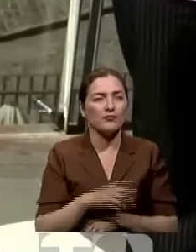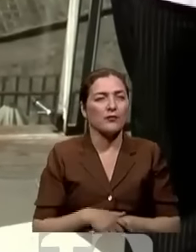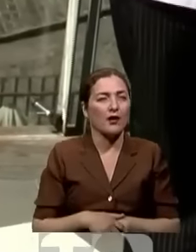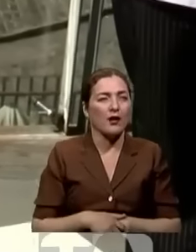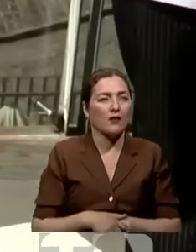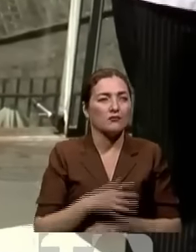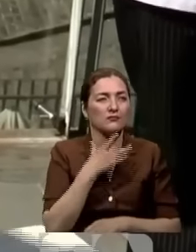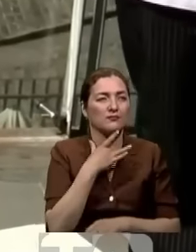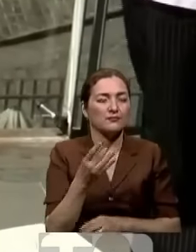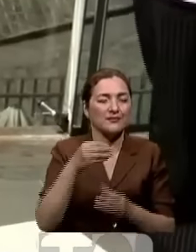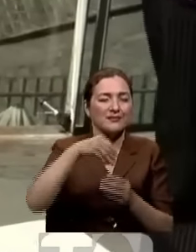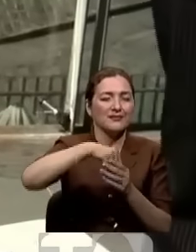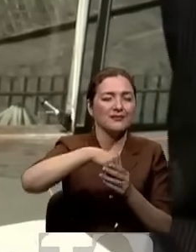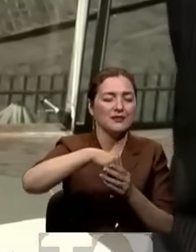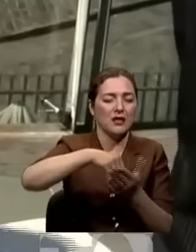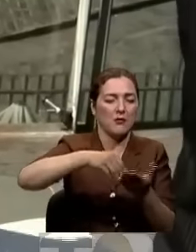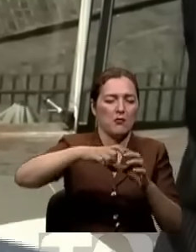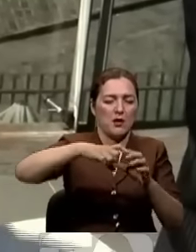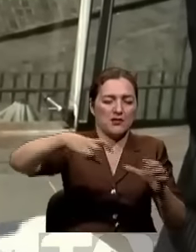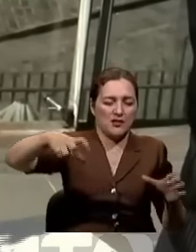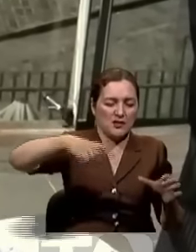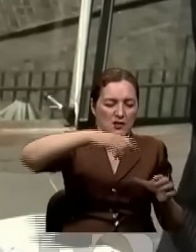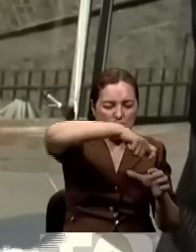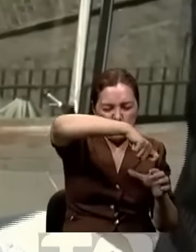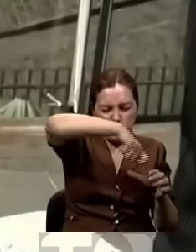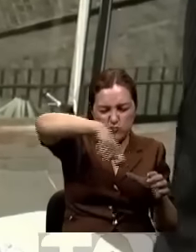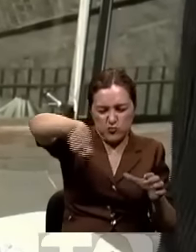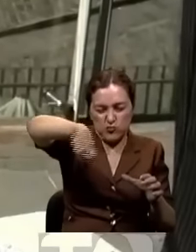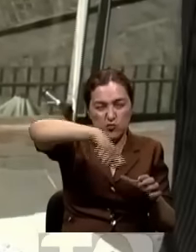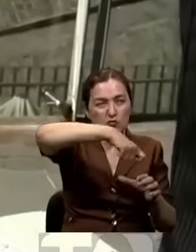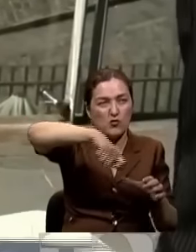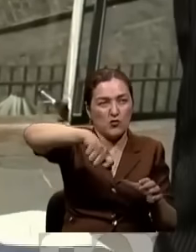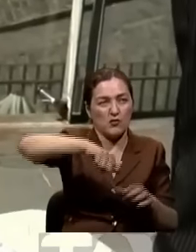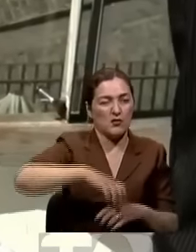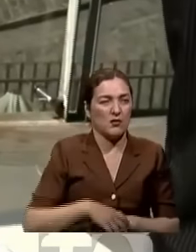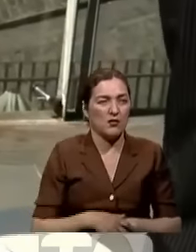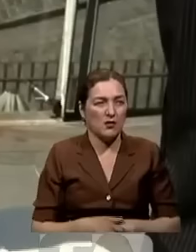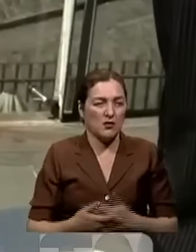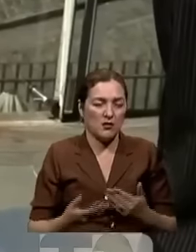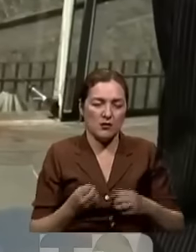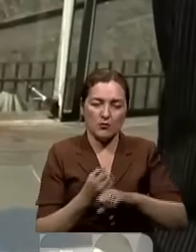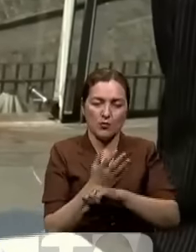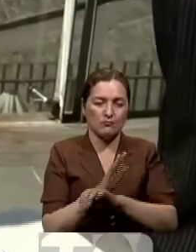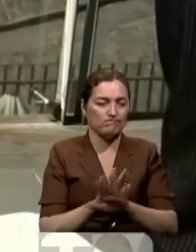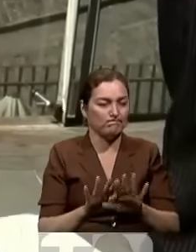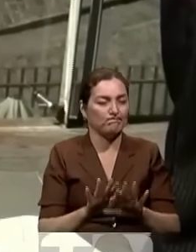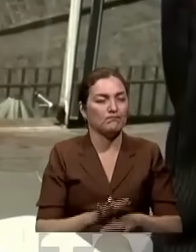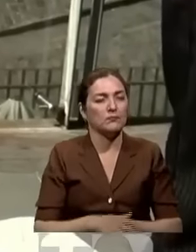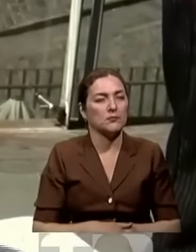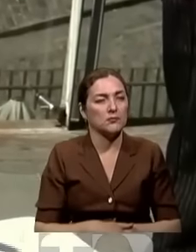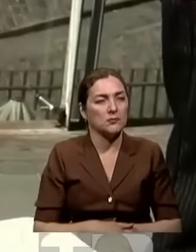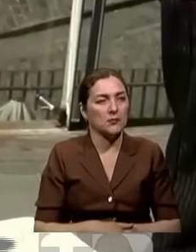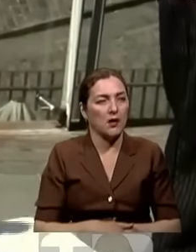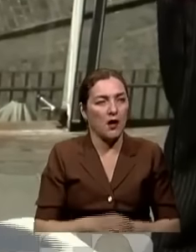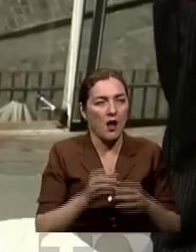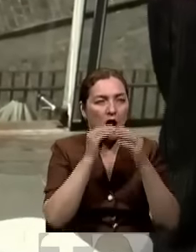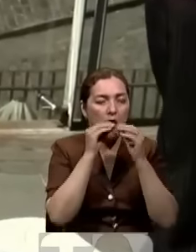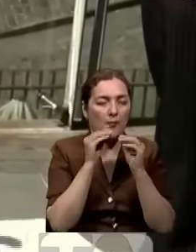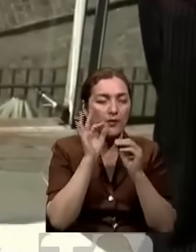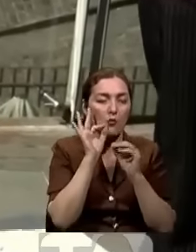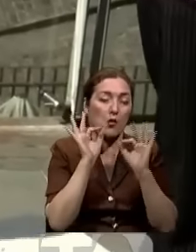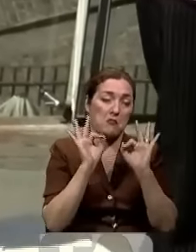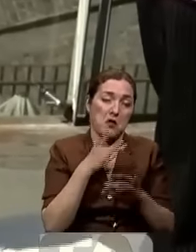gustado que el relleno esté mejor distribuido por todo el centro, sin embargo entendemos que está mangueado por fuera, pero tomar esa consideración. El ácido está,